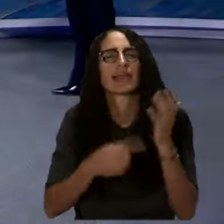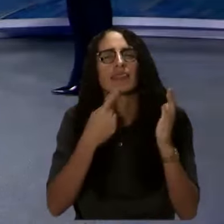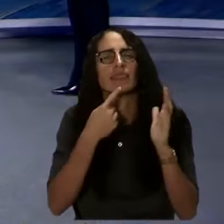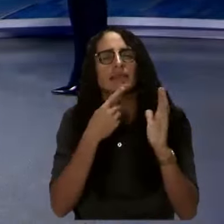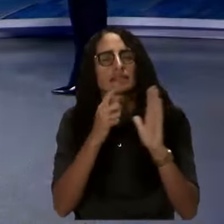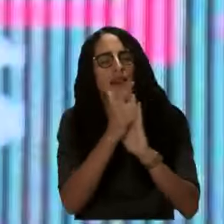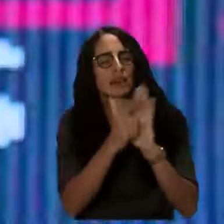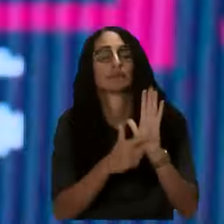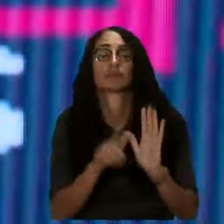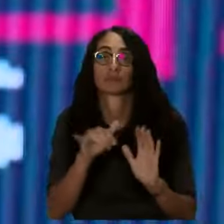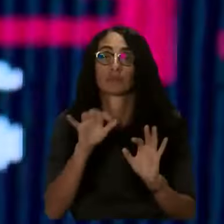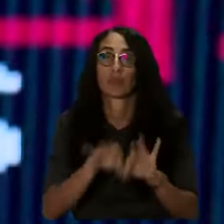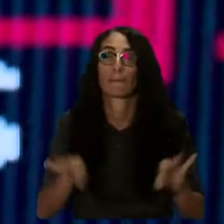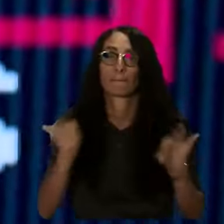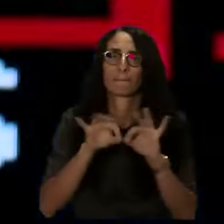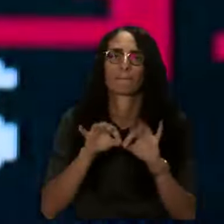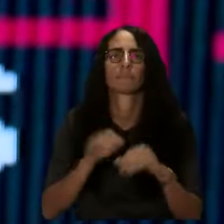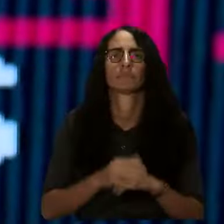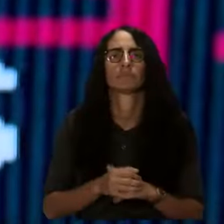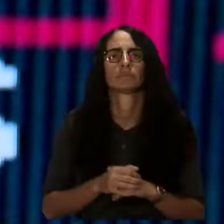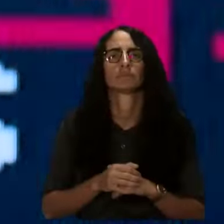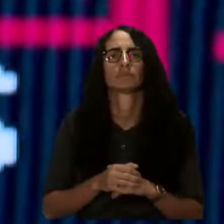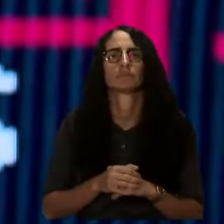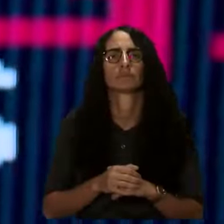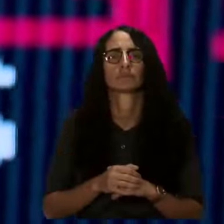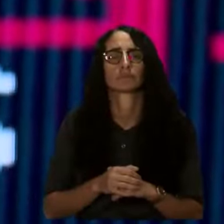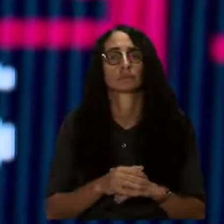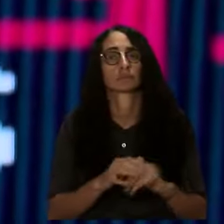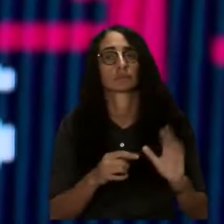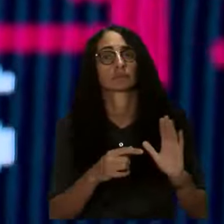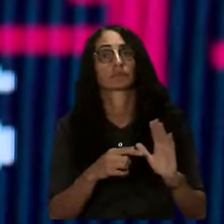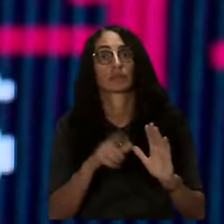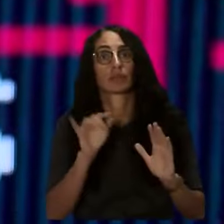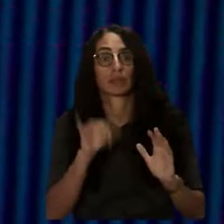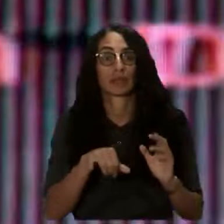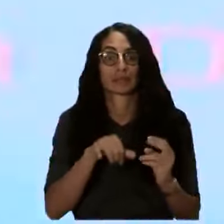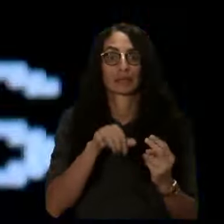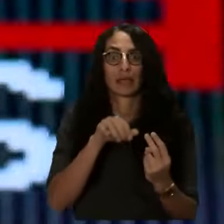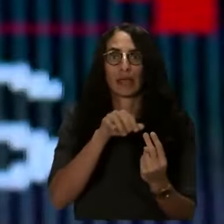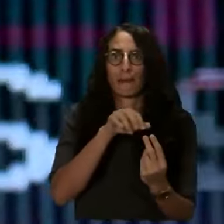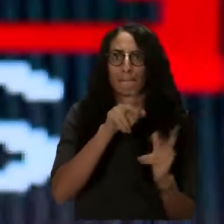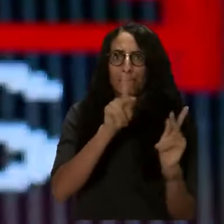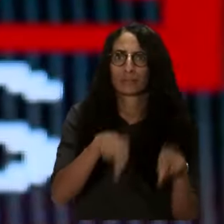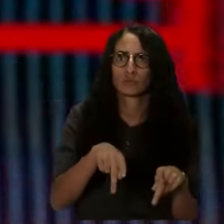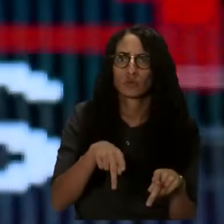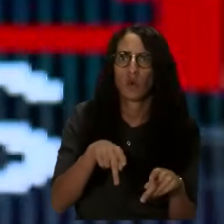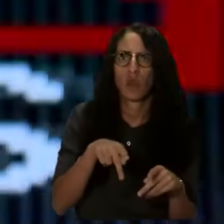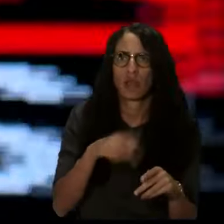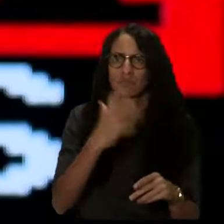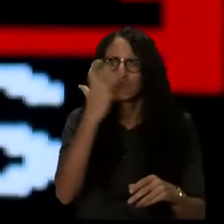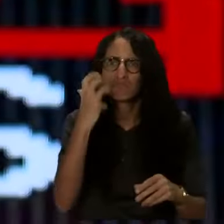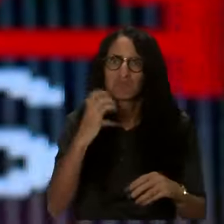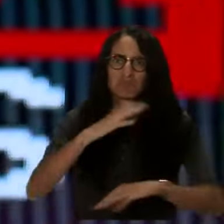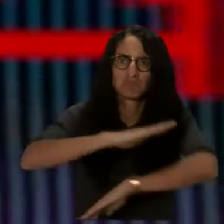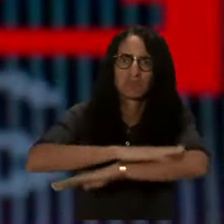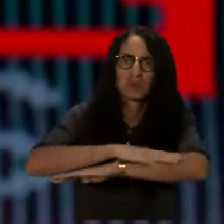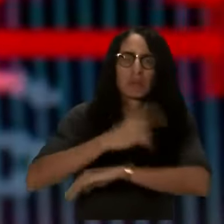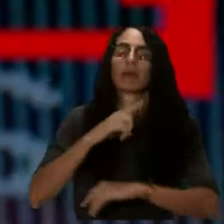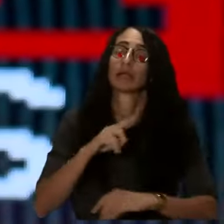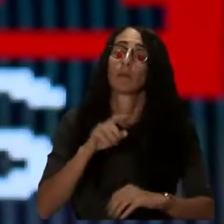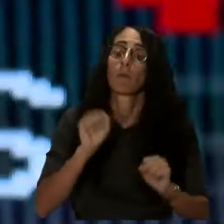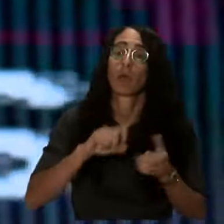bueno es importante destacar que el que estrangula es un potencial asesino no es es cariño y la víctima que ha sido